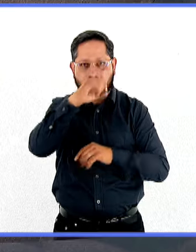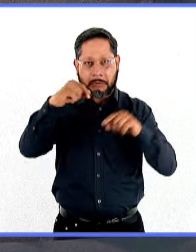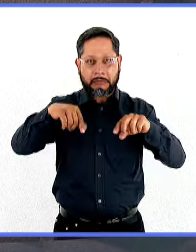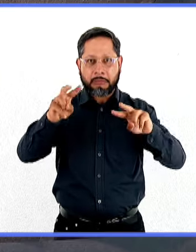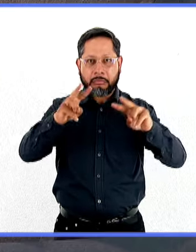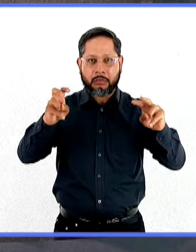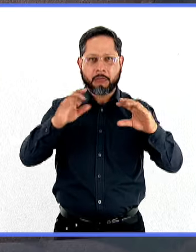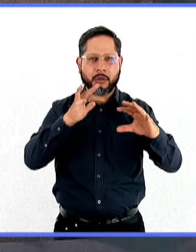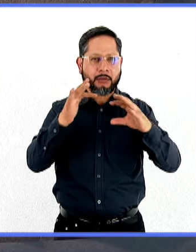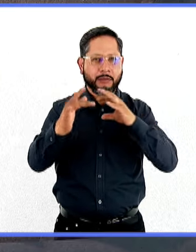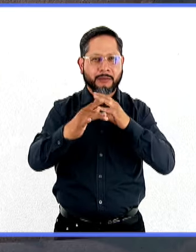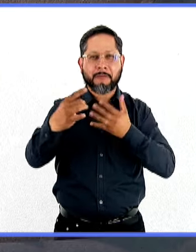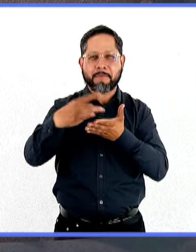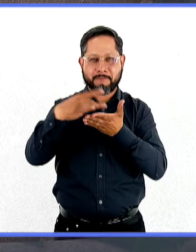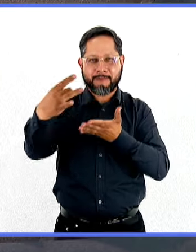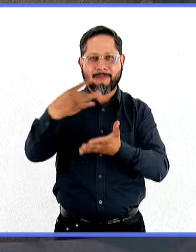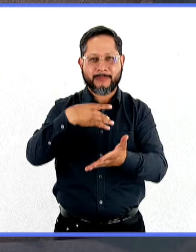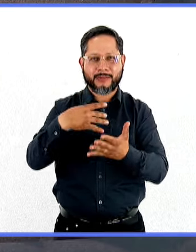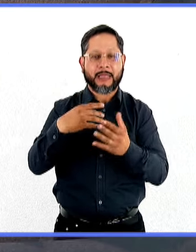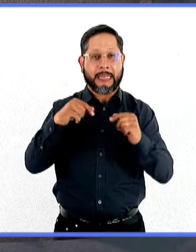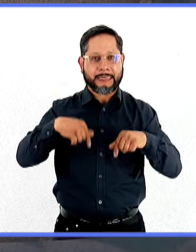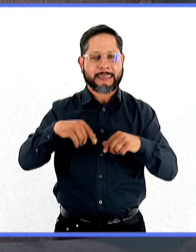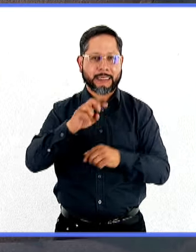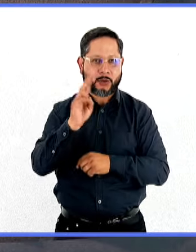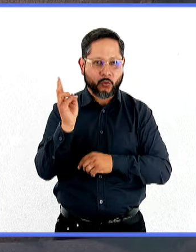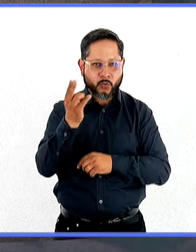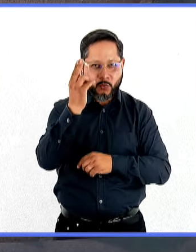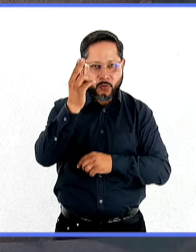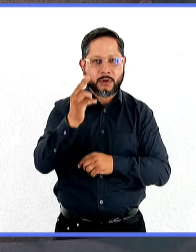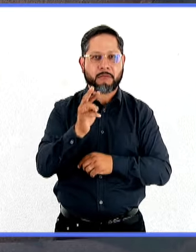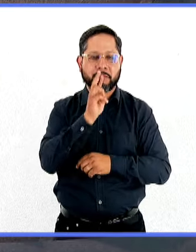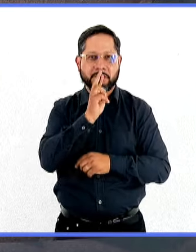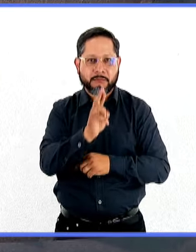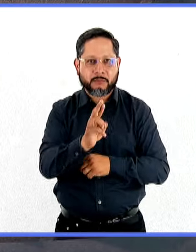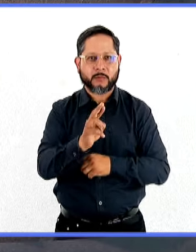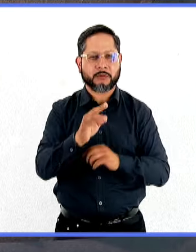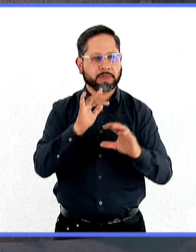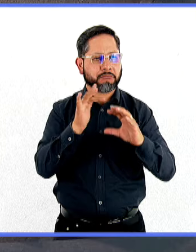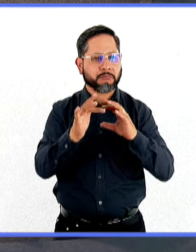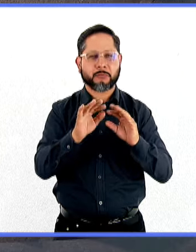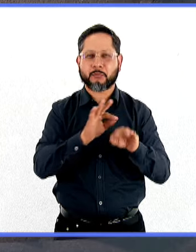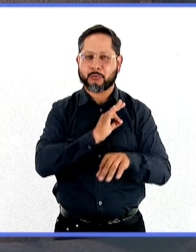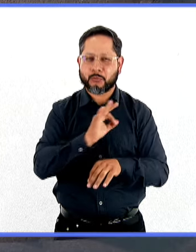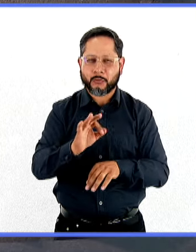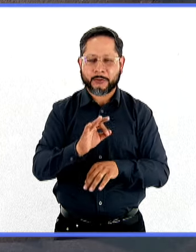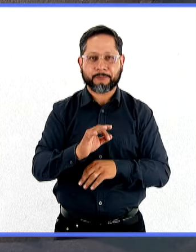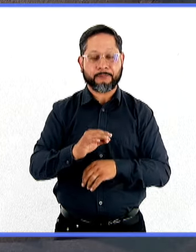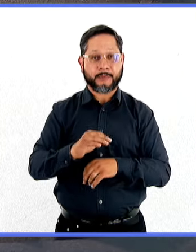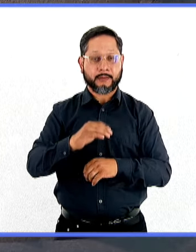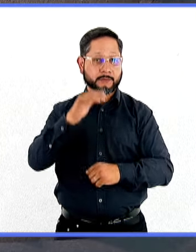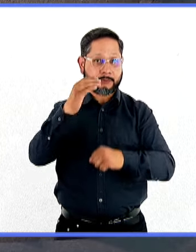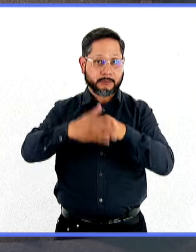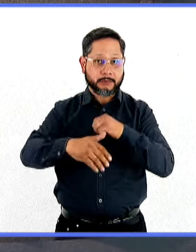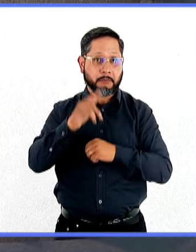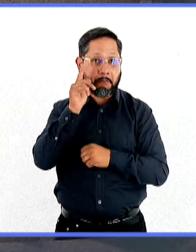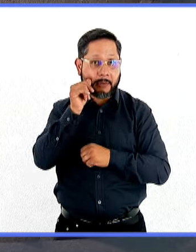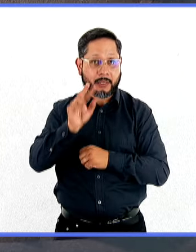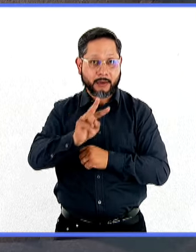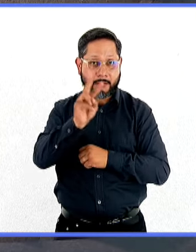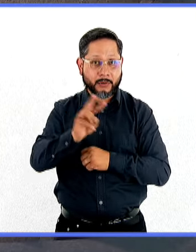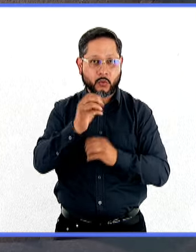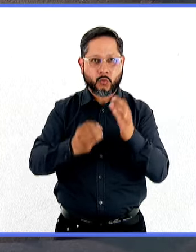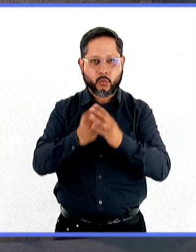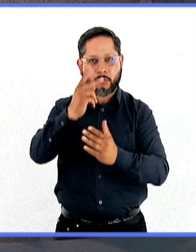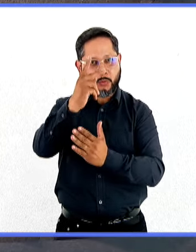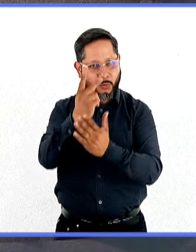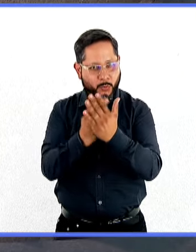abordamos sigamos haciendo juntos la unom responde a través de nuestras redes sociales con esto terminamos nos vemos aquí mañana viernes en una nueva